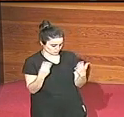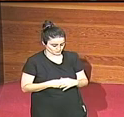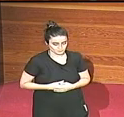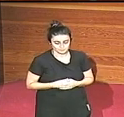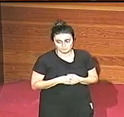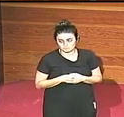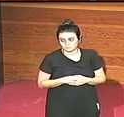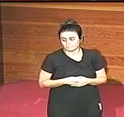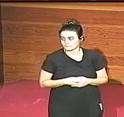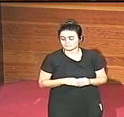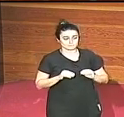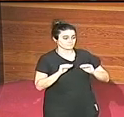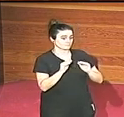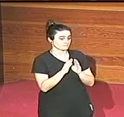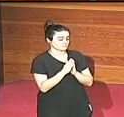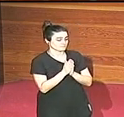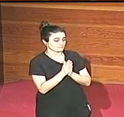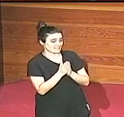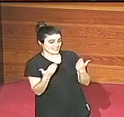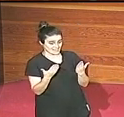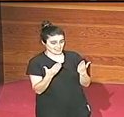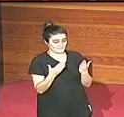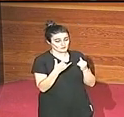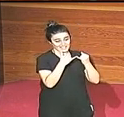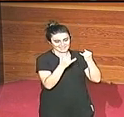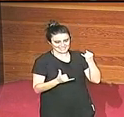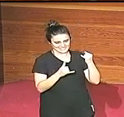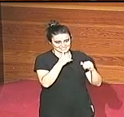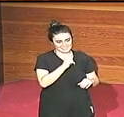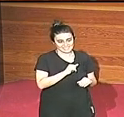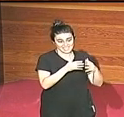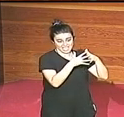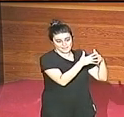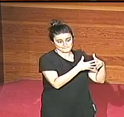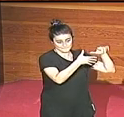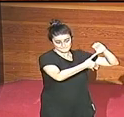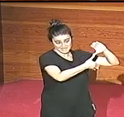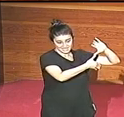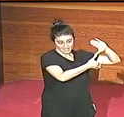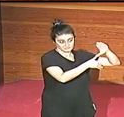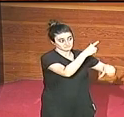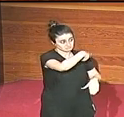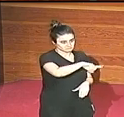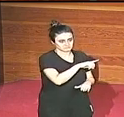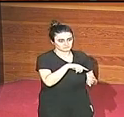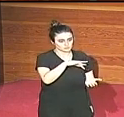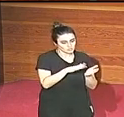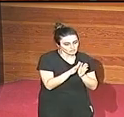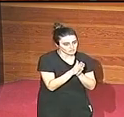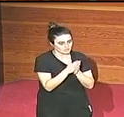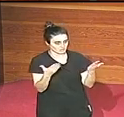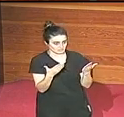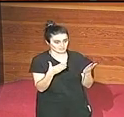Mikel, Las grietas de América, 2008, liburuaren egilea da eta liburu horri esker, 2021-ko